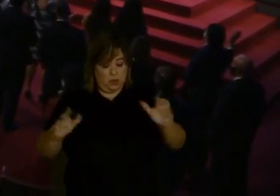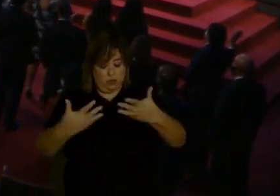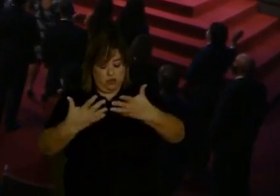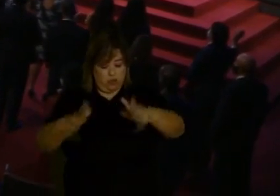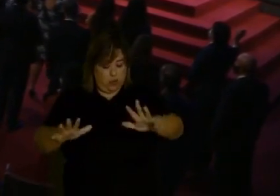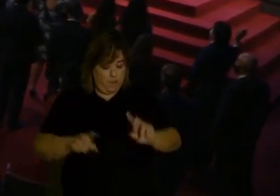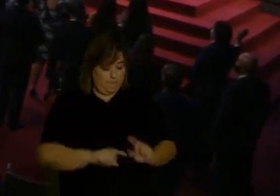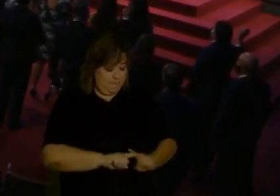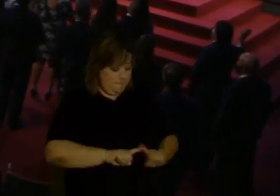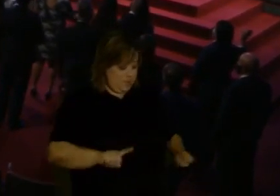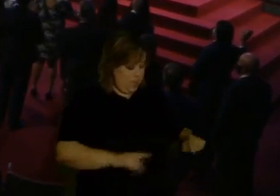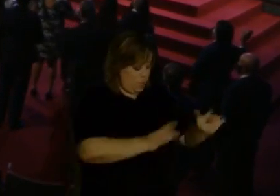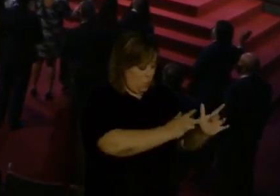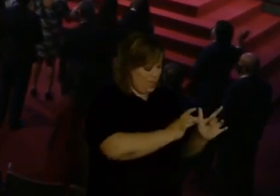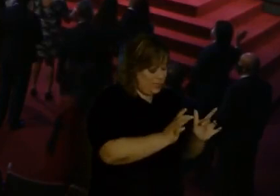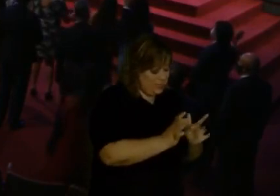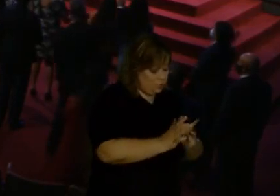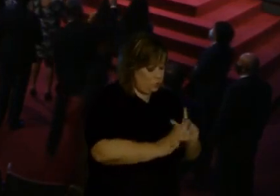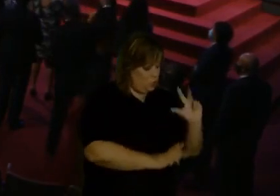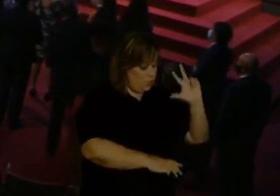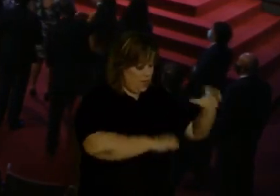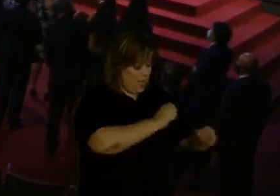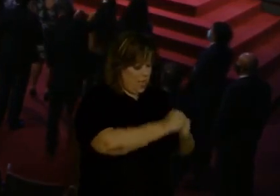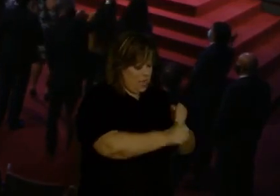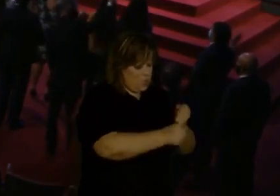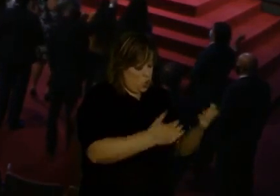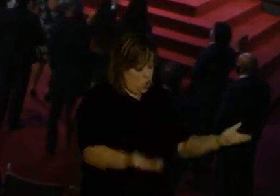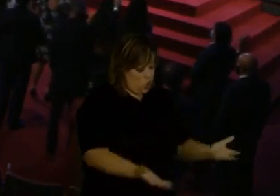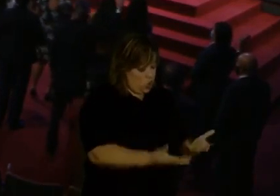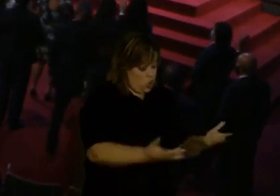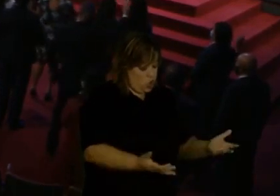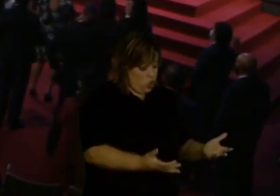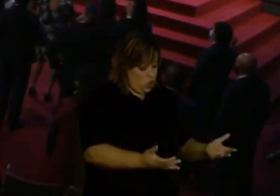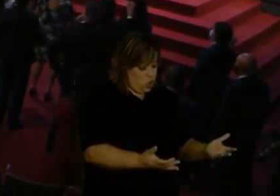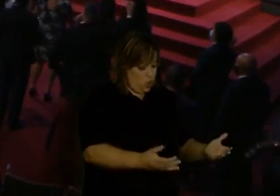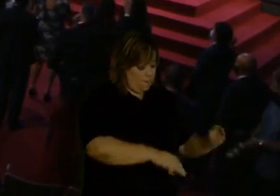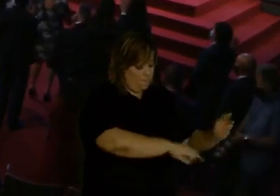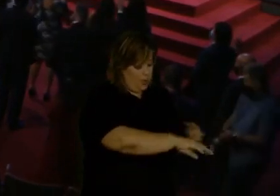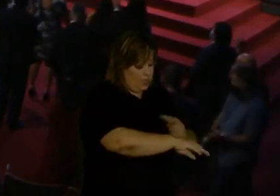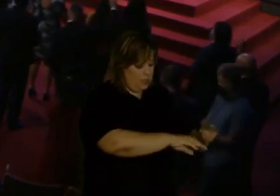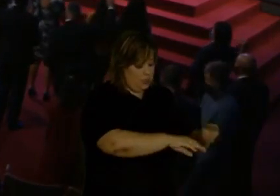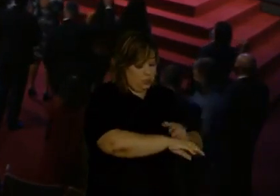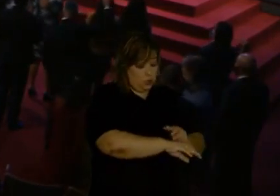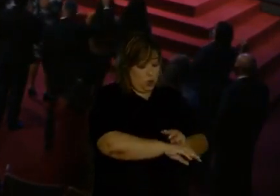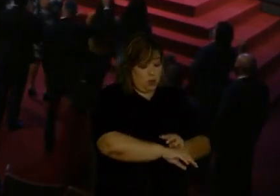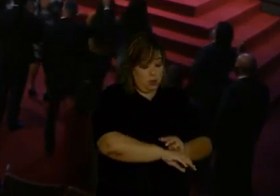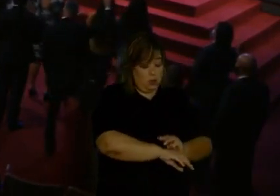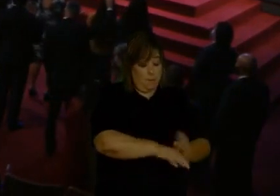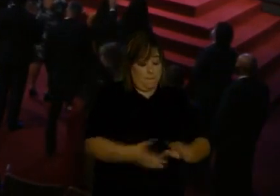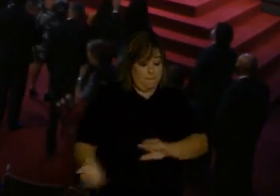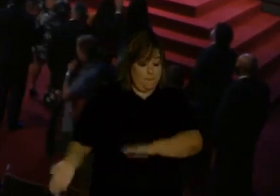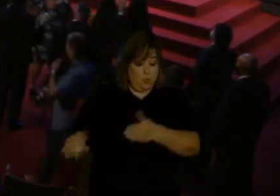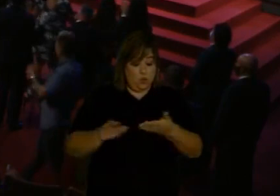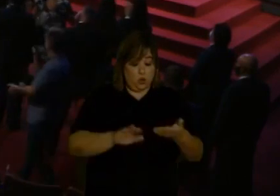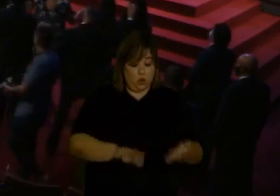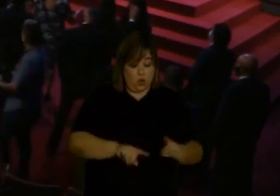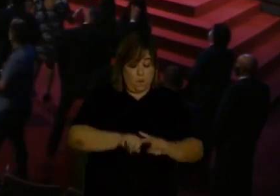3 años y medio en la tierra. Murió y al tercer día resucitó y continúa su